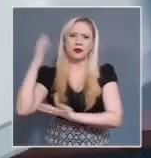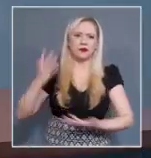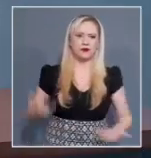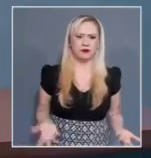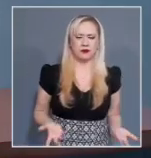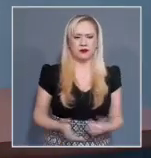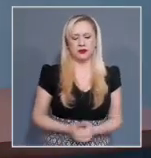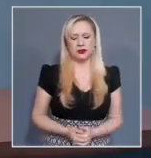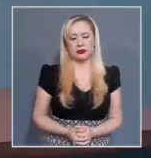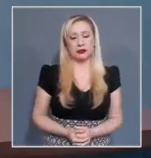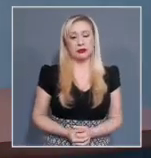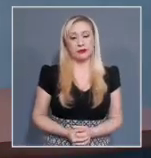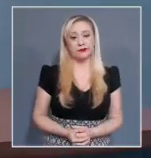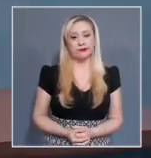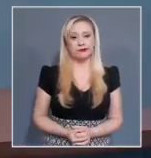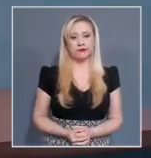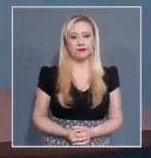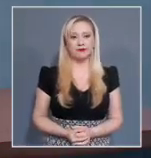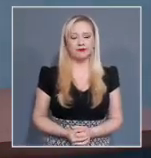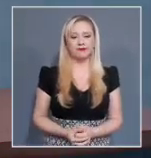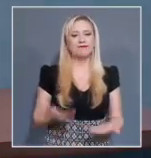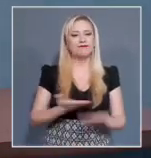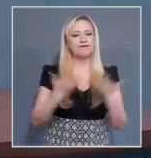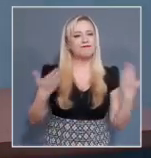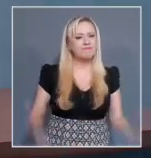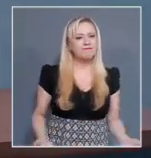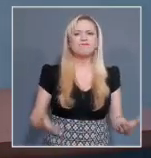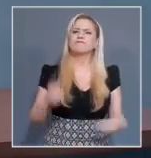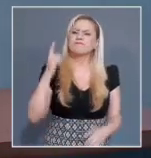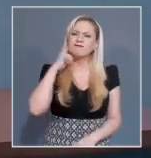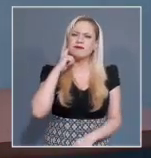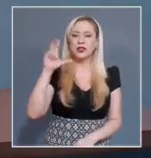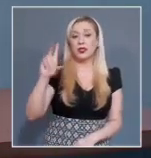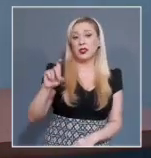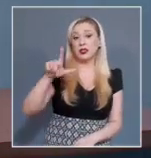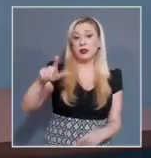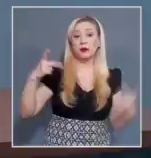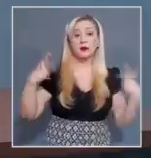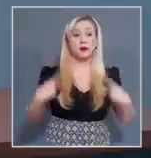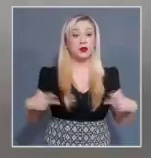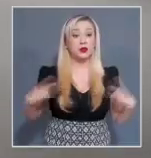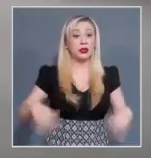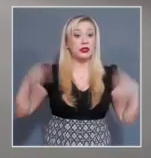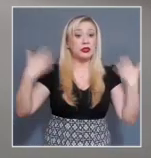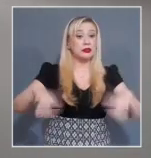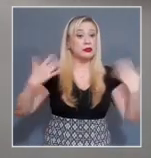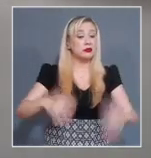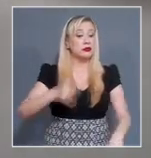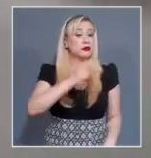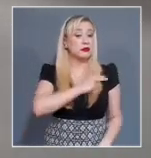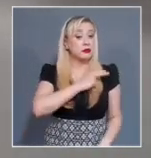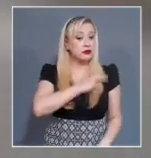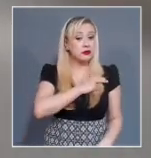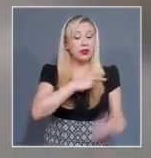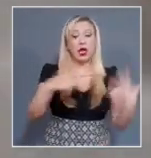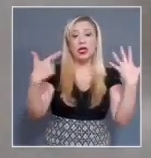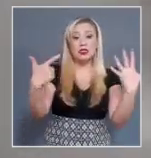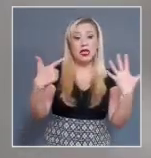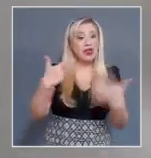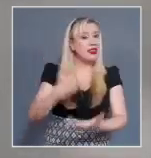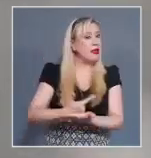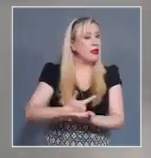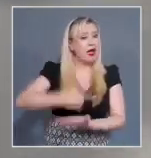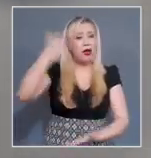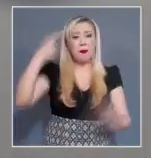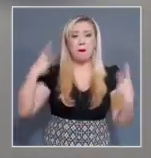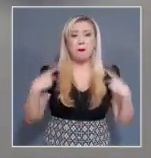Y en otras noticias, al menos 37 personas resultaron lesionadas 7 de ellas de gravedad luego de una explosión